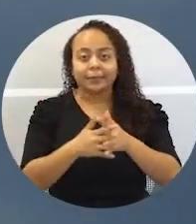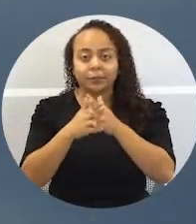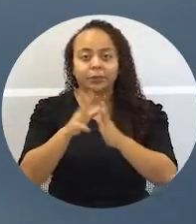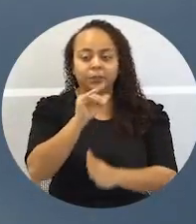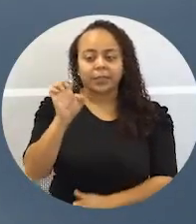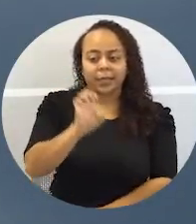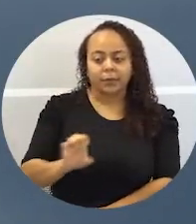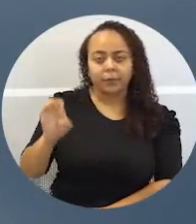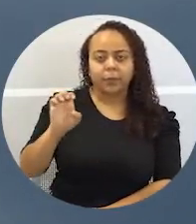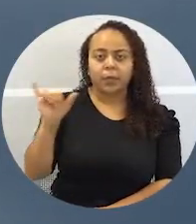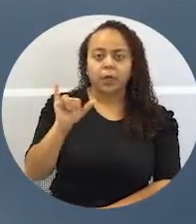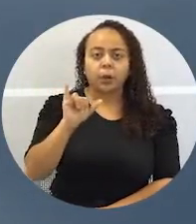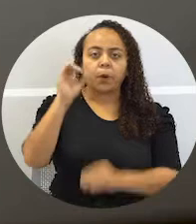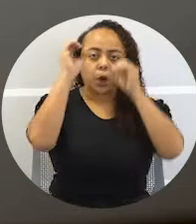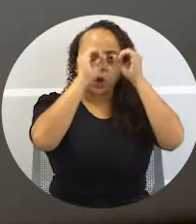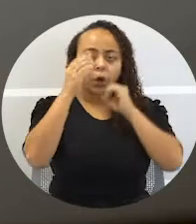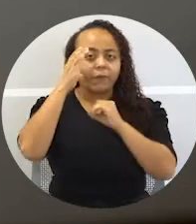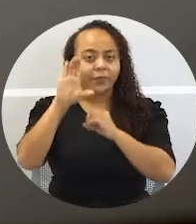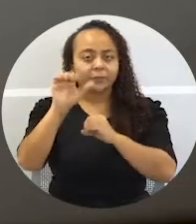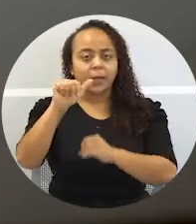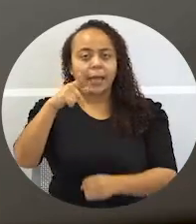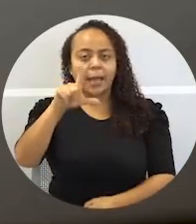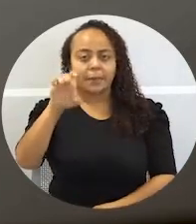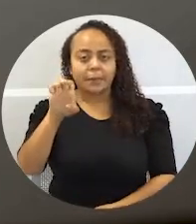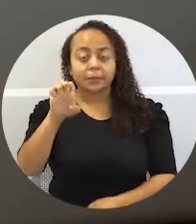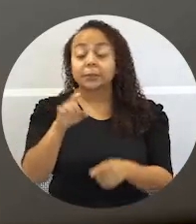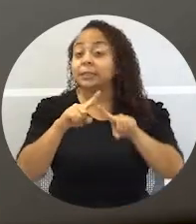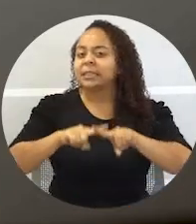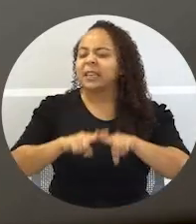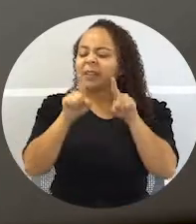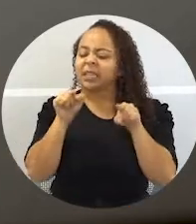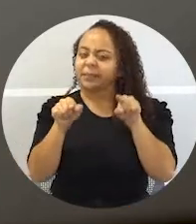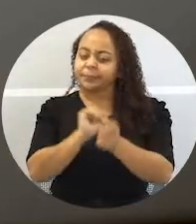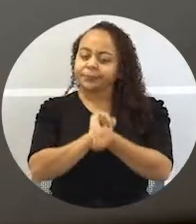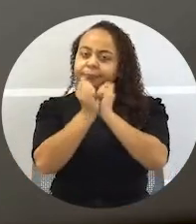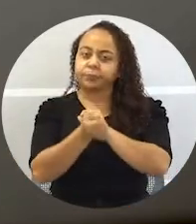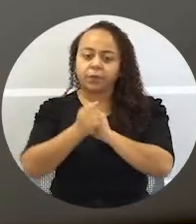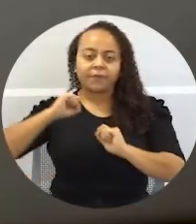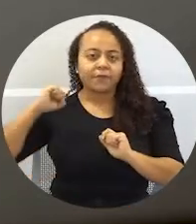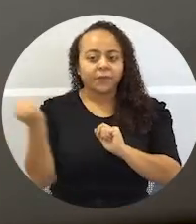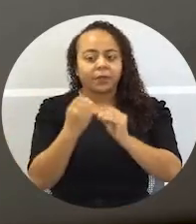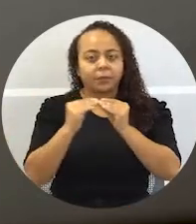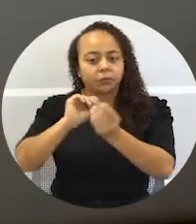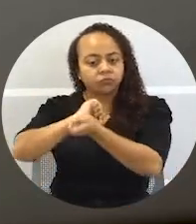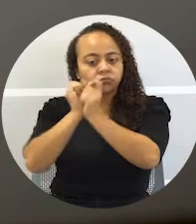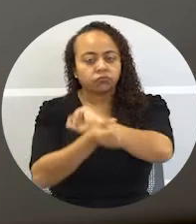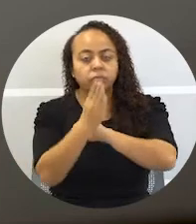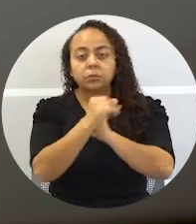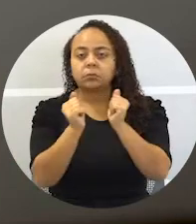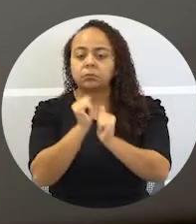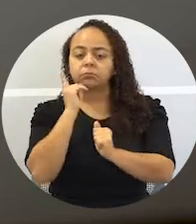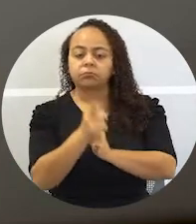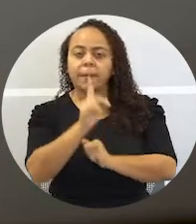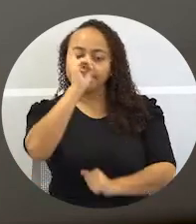como en los casos de google facebook y yahoo con la diferencia de que han sido cambios de golpe más radicales y bajo el mandato de